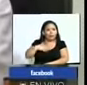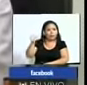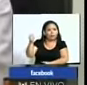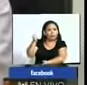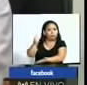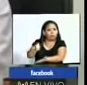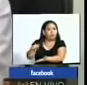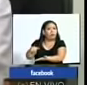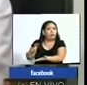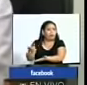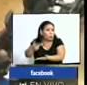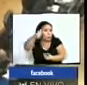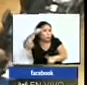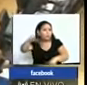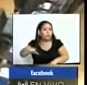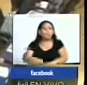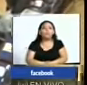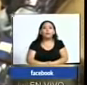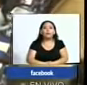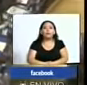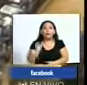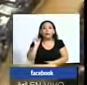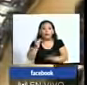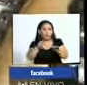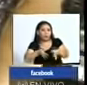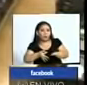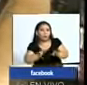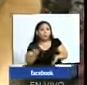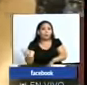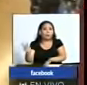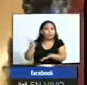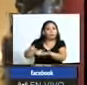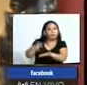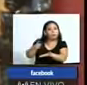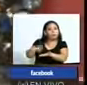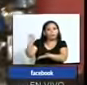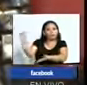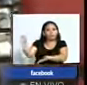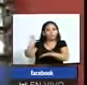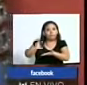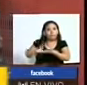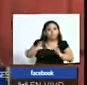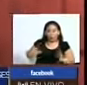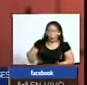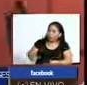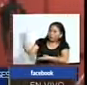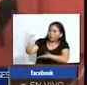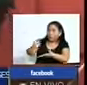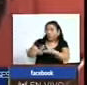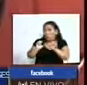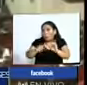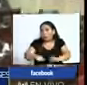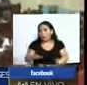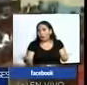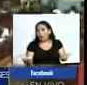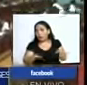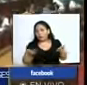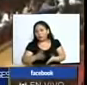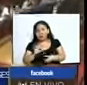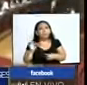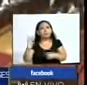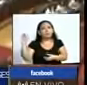que podemos hacer es aprobarlo. Bajo esta modalidad de deuda interna adquirida por el Ejecutivo, puede realizarse de forma